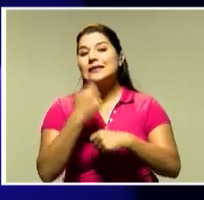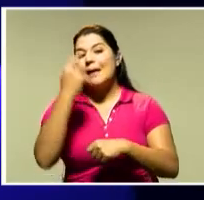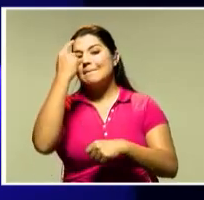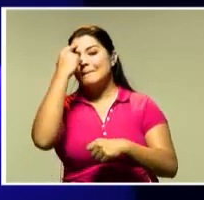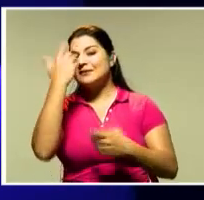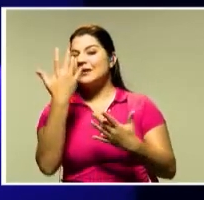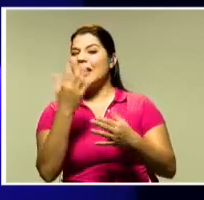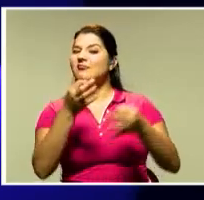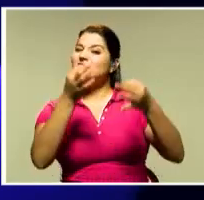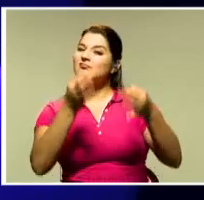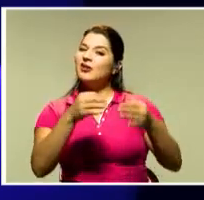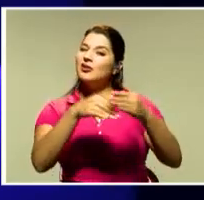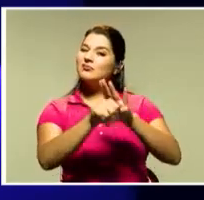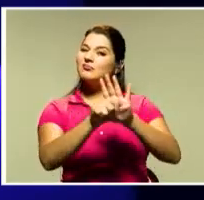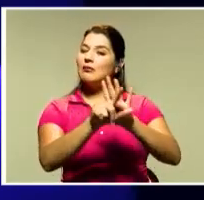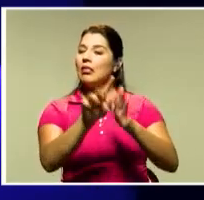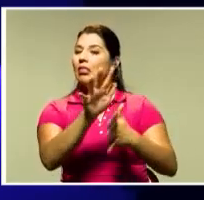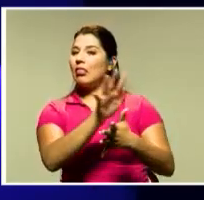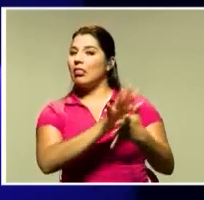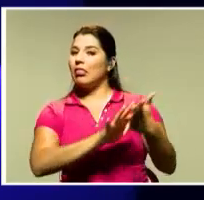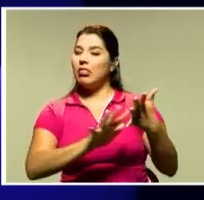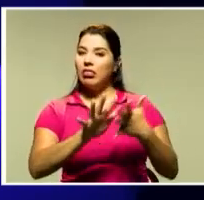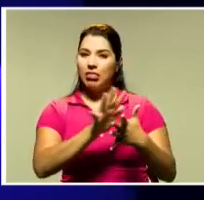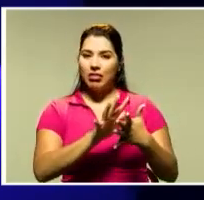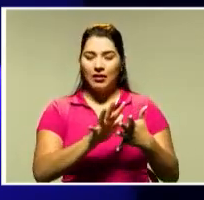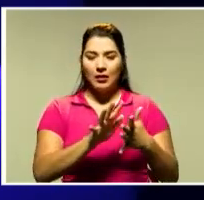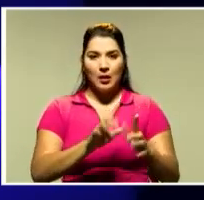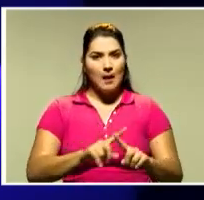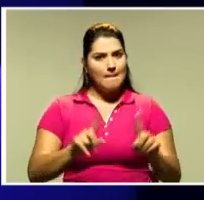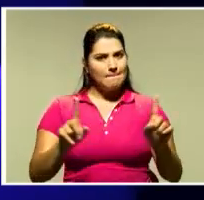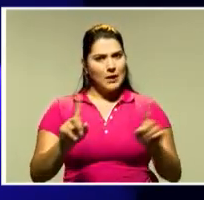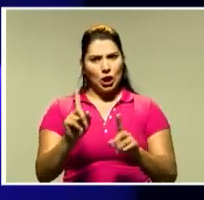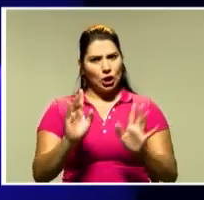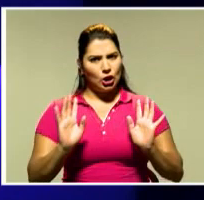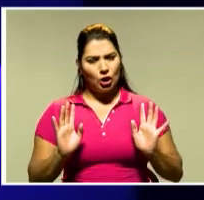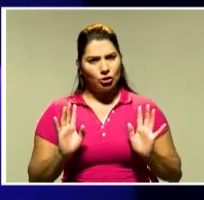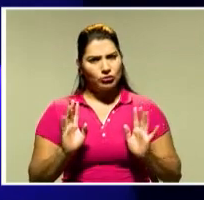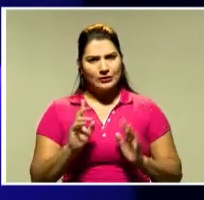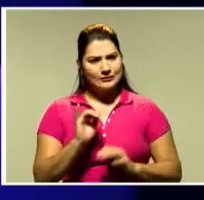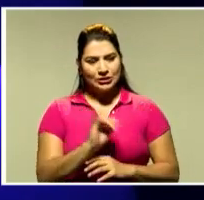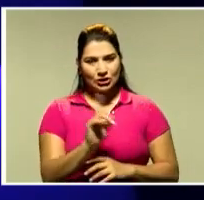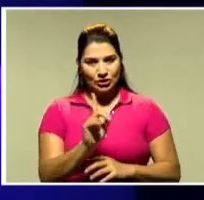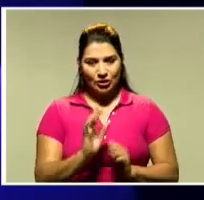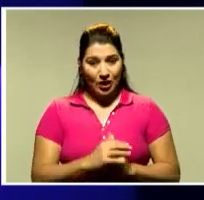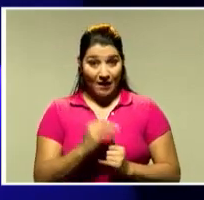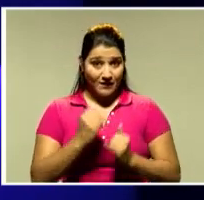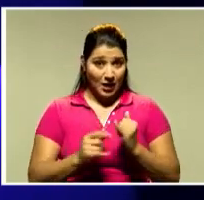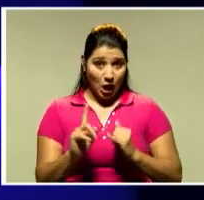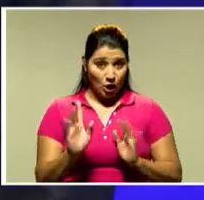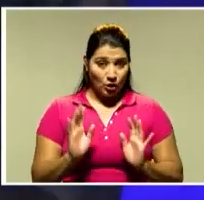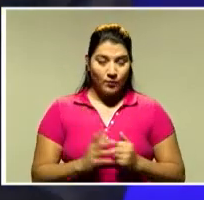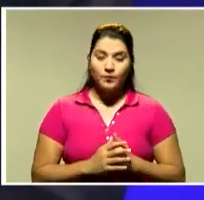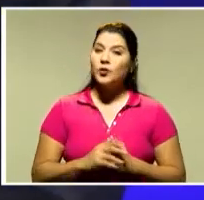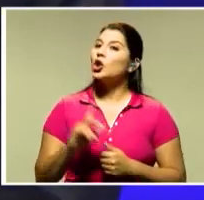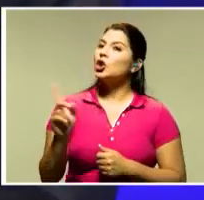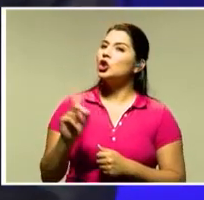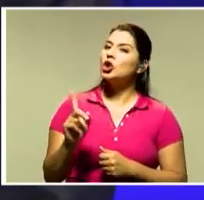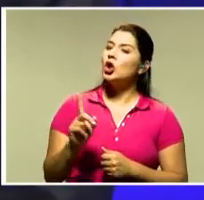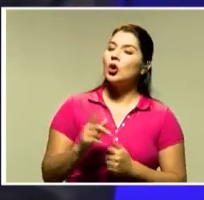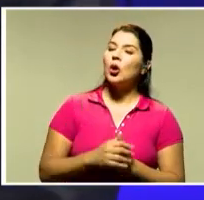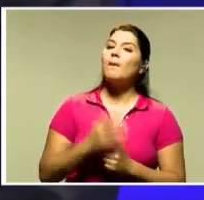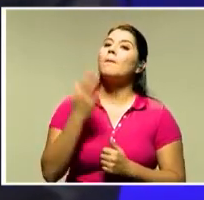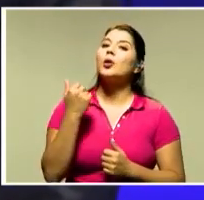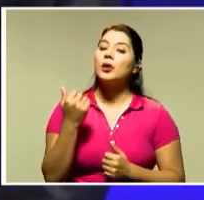escenario de debate legislativo muy, muy tormentoso. Y fue, no fue así, finalmente. No ha sido así